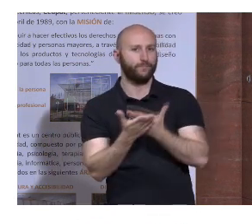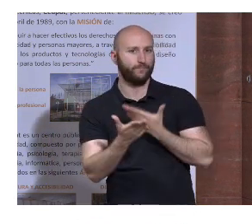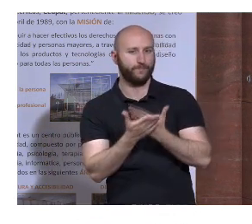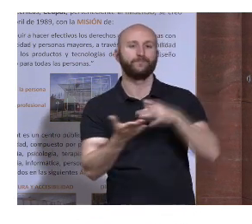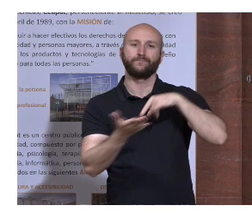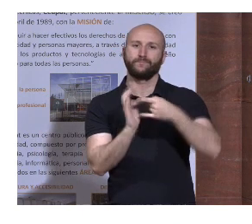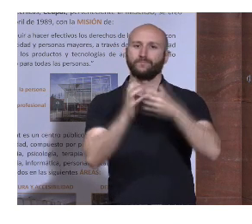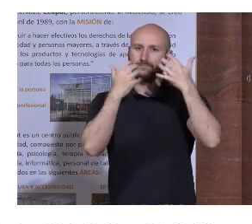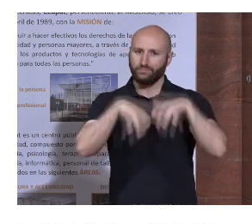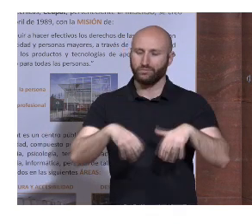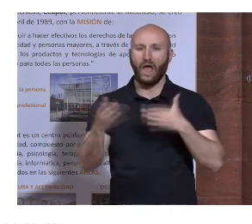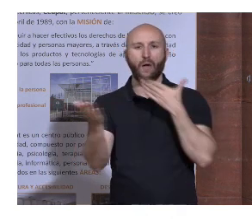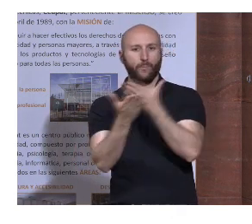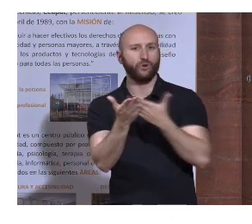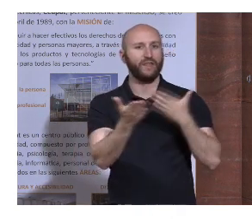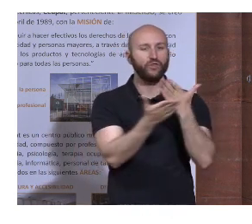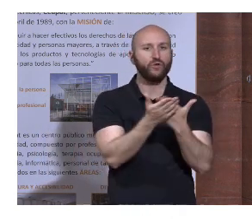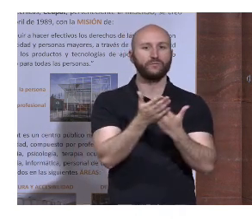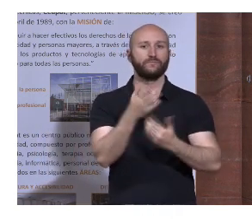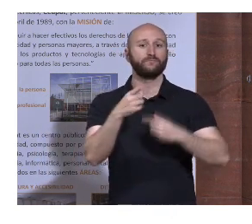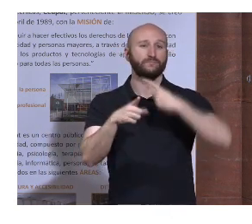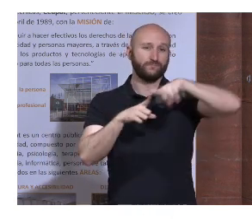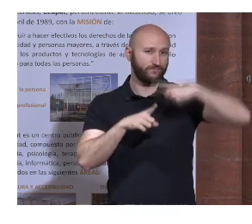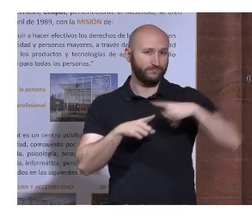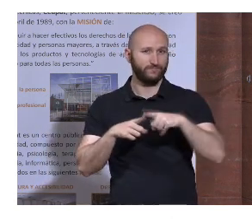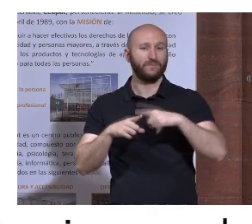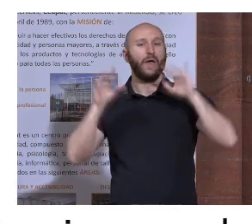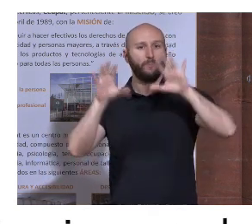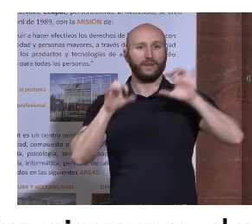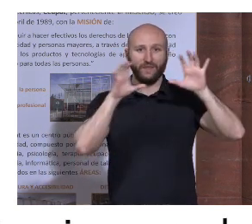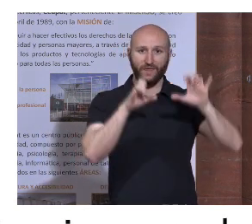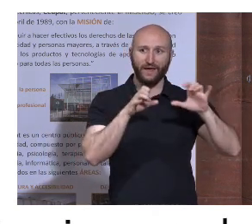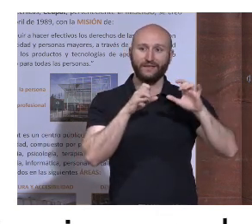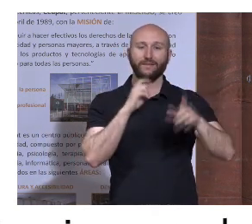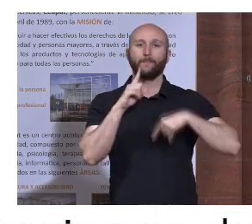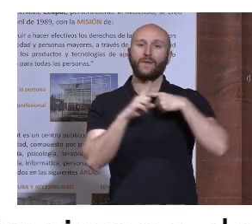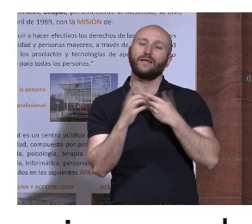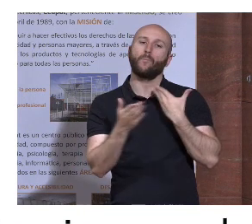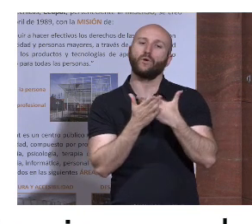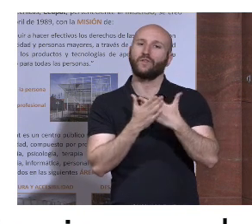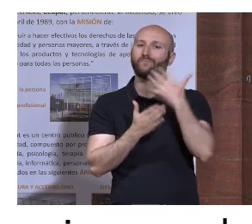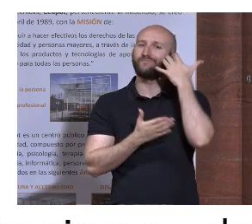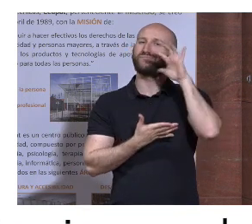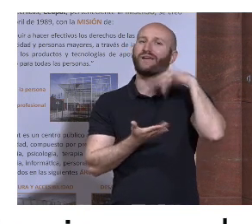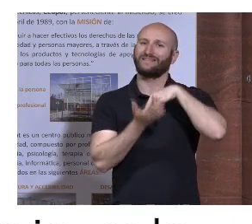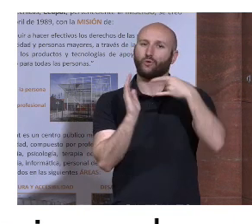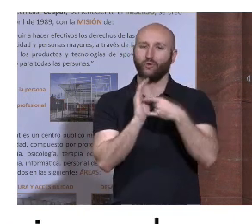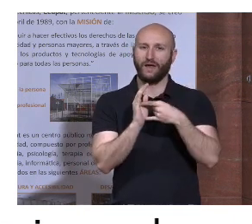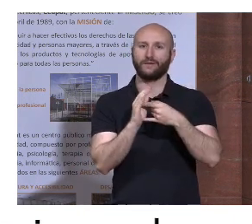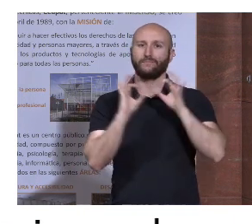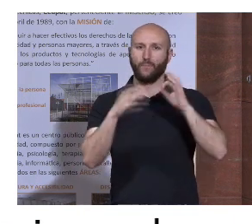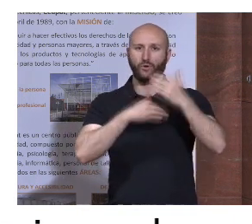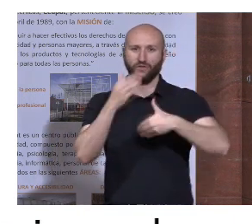conectar las aportaciones de las distintas teorías del aprendizaje y la aportación singular de las tecnologías en estos